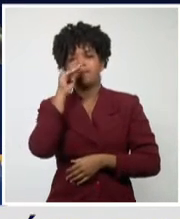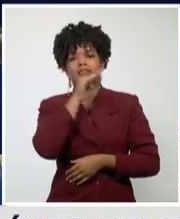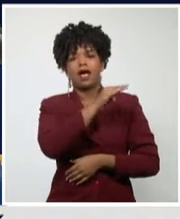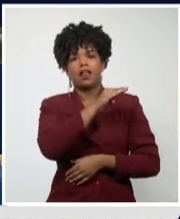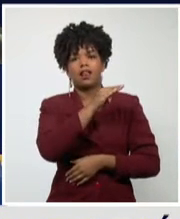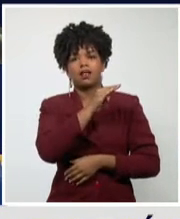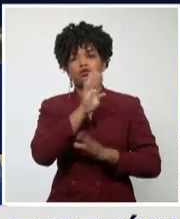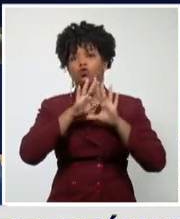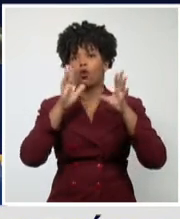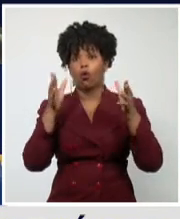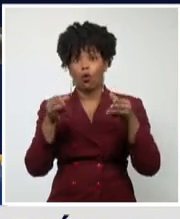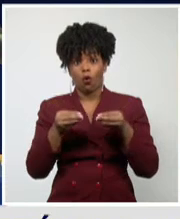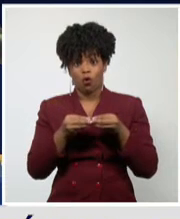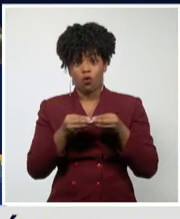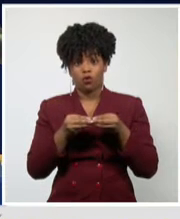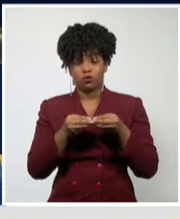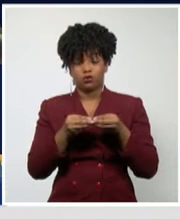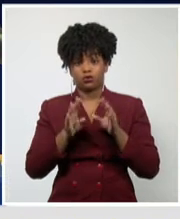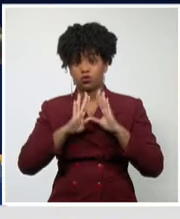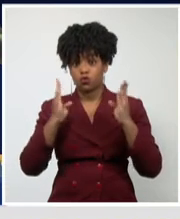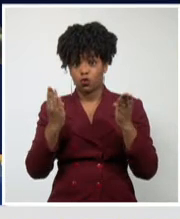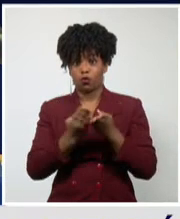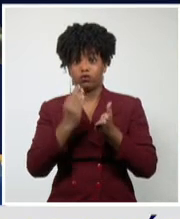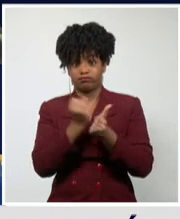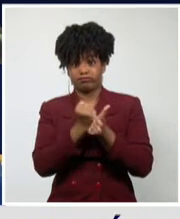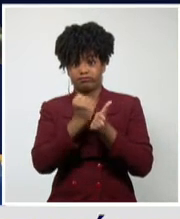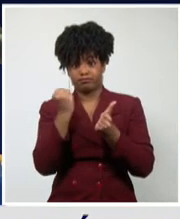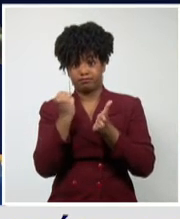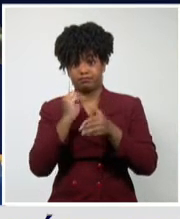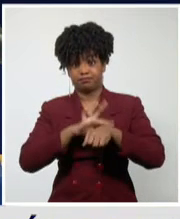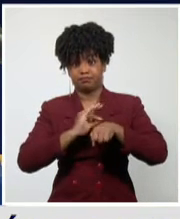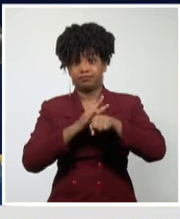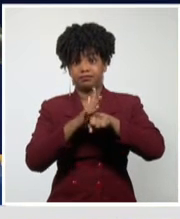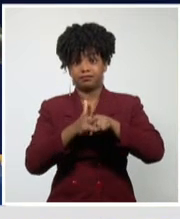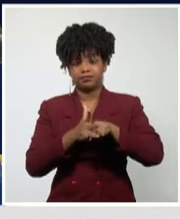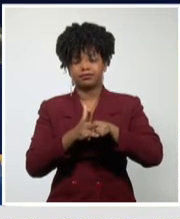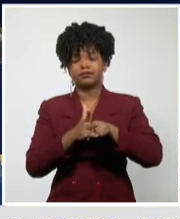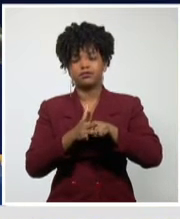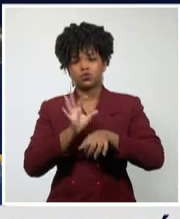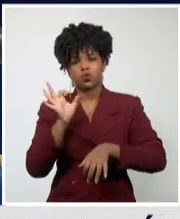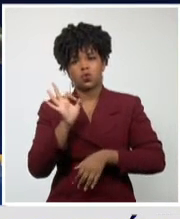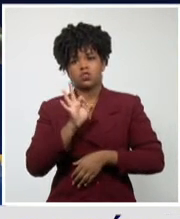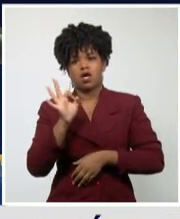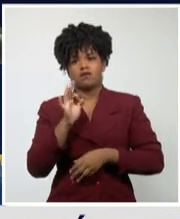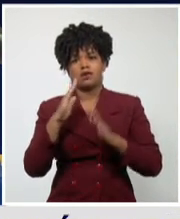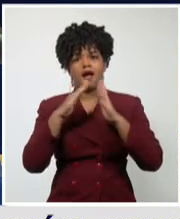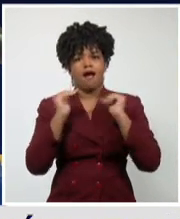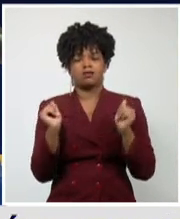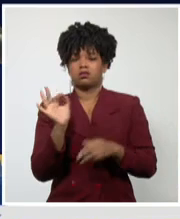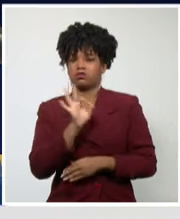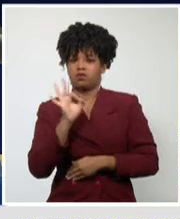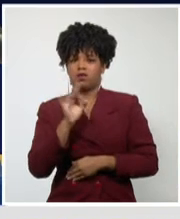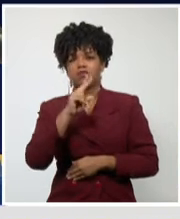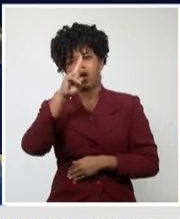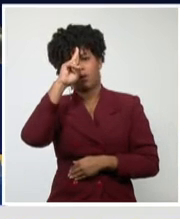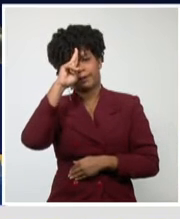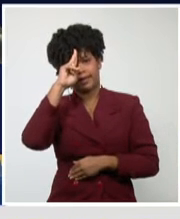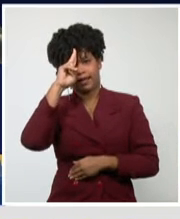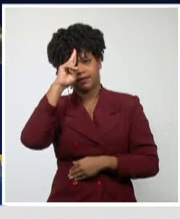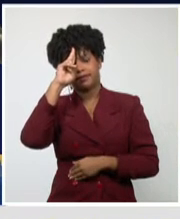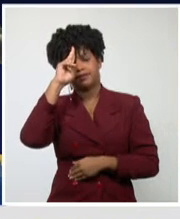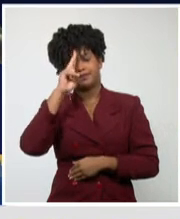casos que se han ido confirmando, los que todavía permanecen ingresados